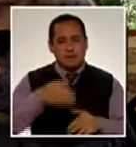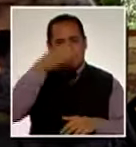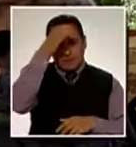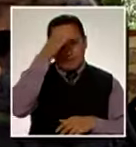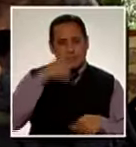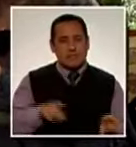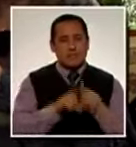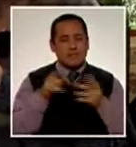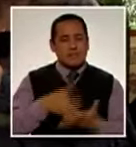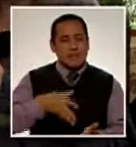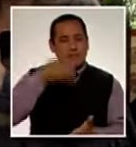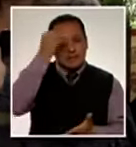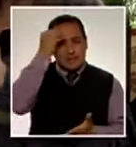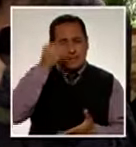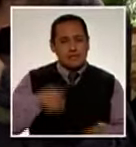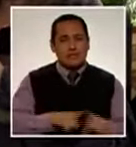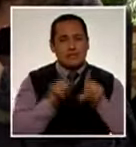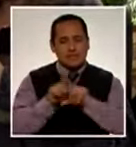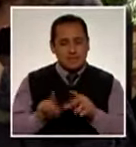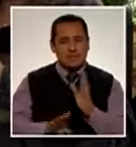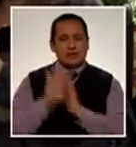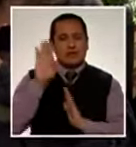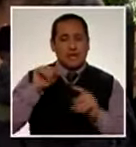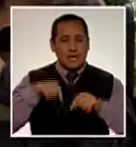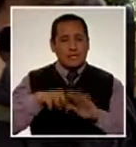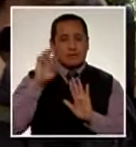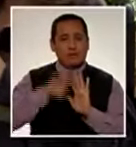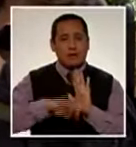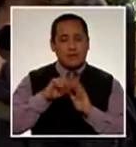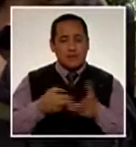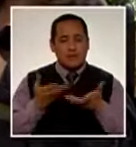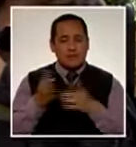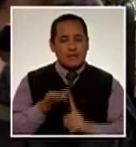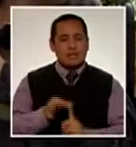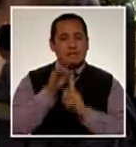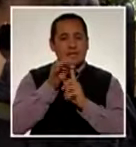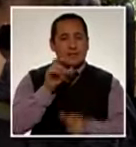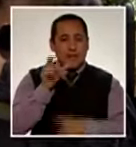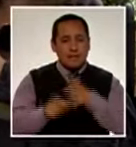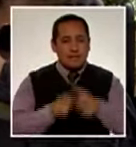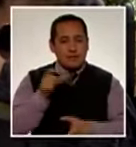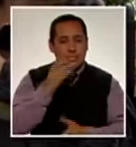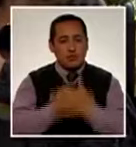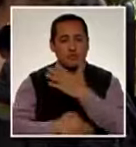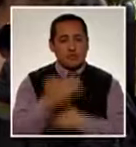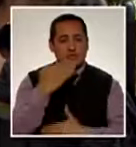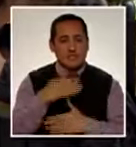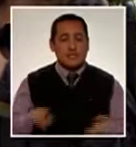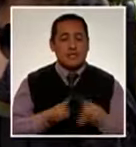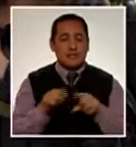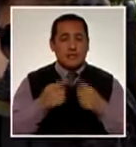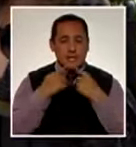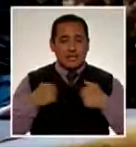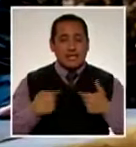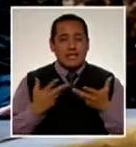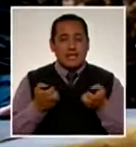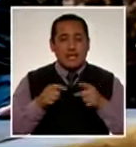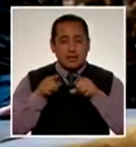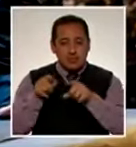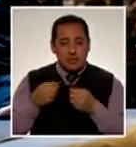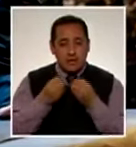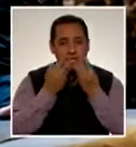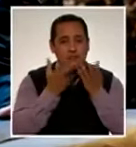de capacidad de aprender y de desarrollarse. Este programa, que va especialmente para las personas con discapacidad,